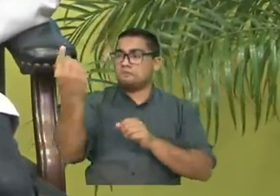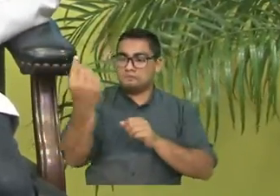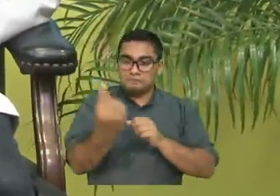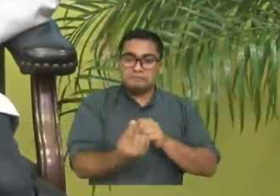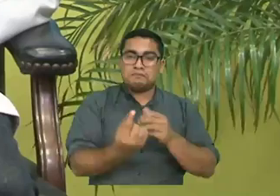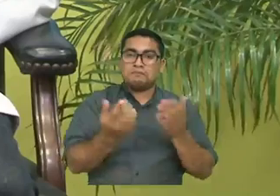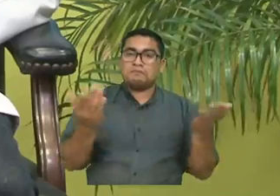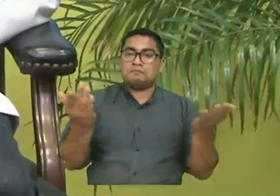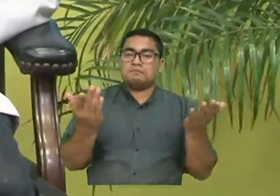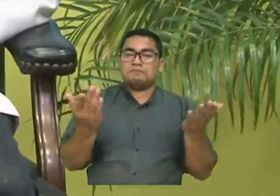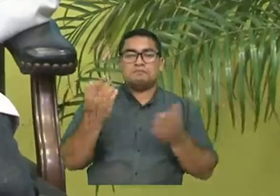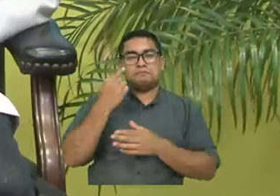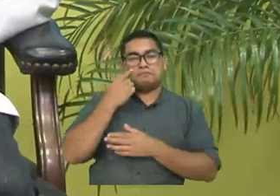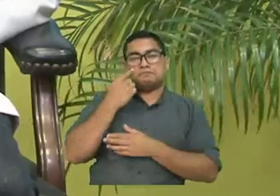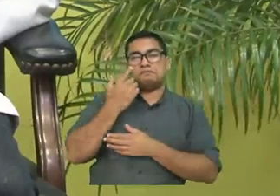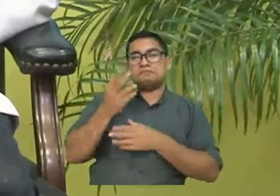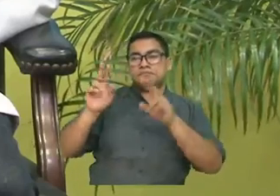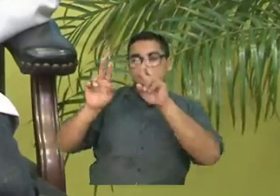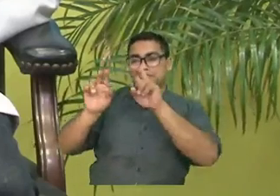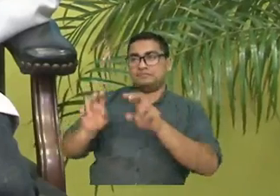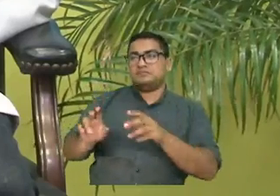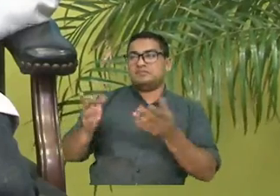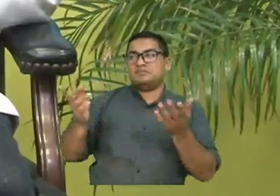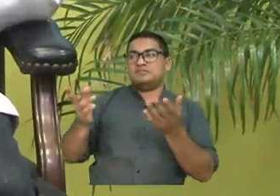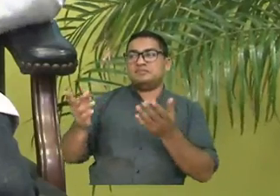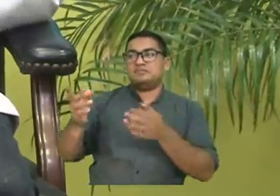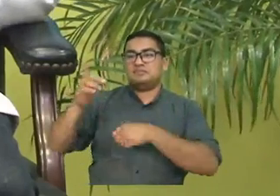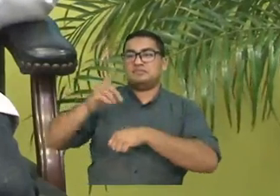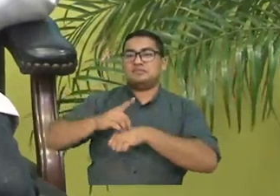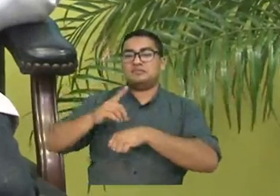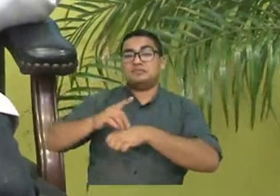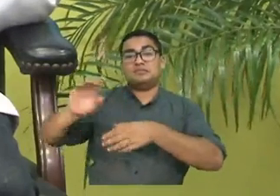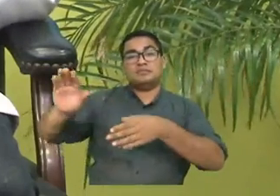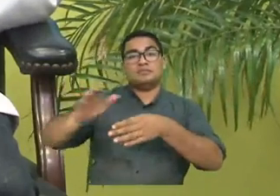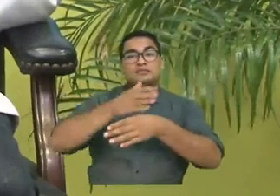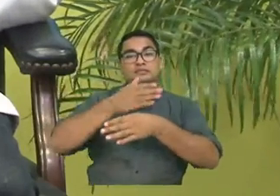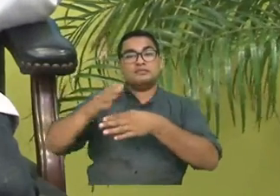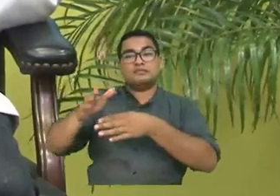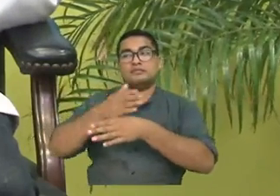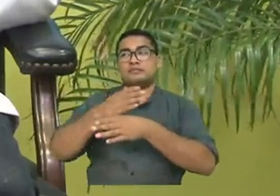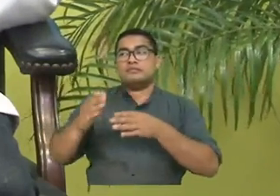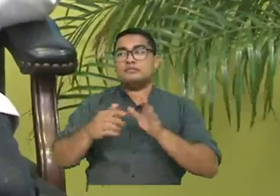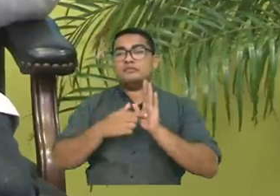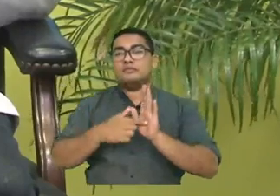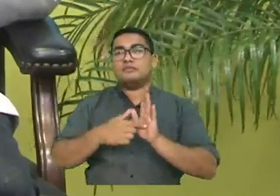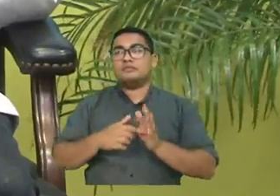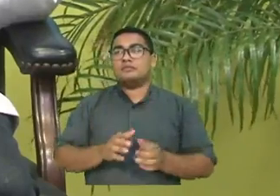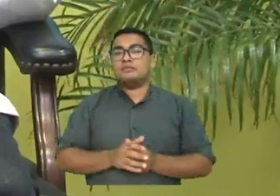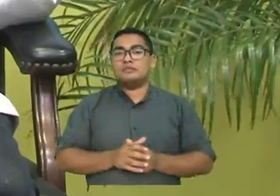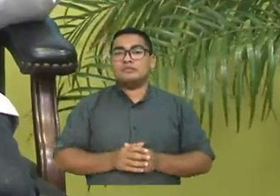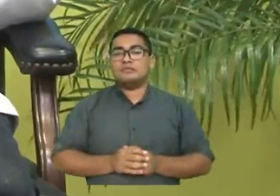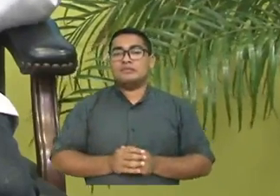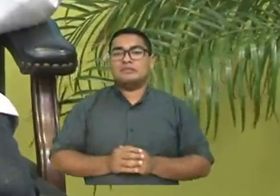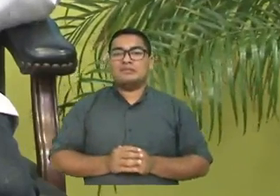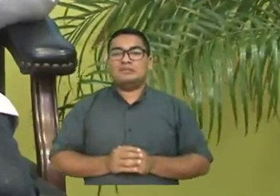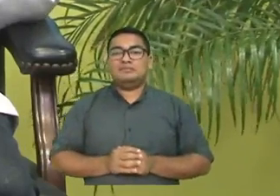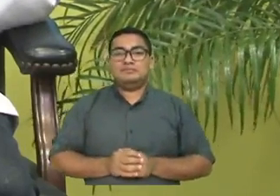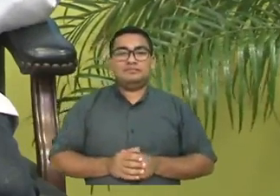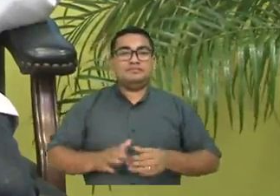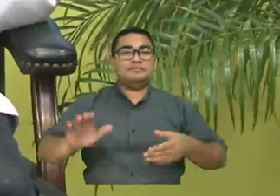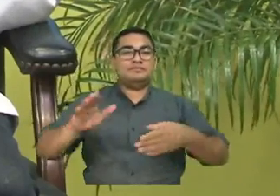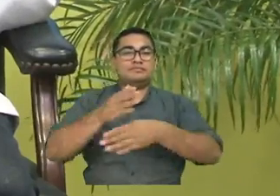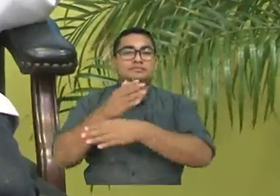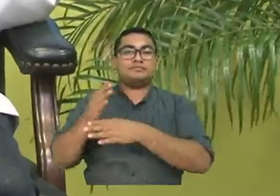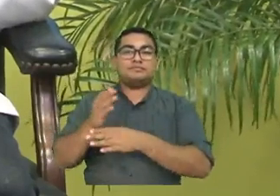parecidos, el diagnóstico diferencial. Es diferencial. ¿Cuál es realmente? Entre todas las patologías que existen y